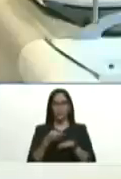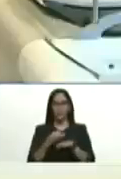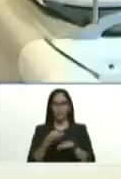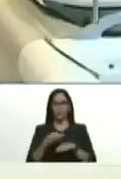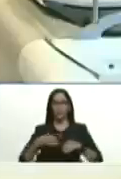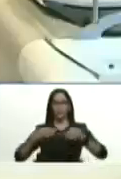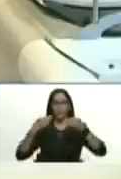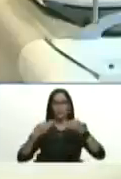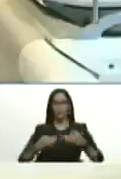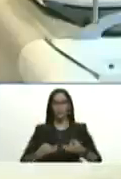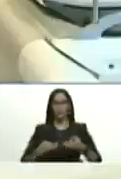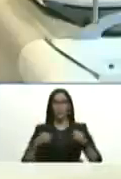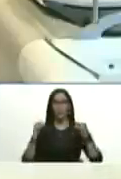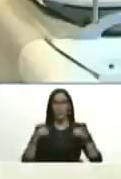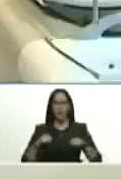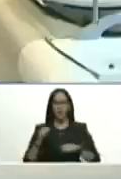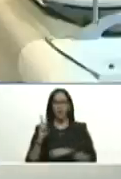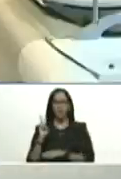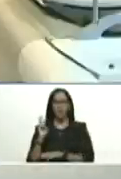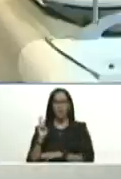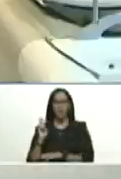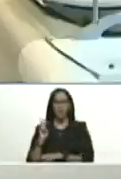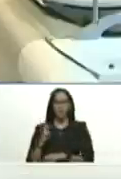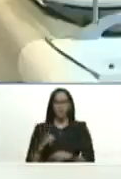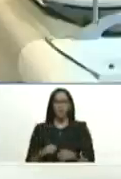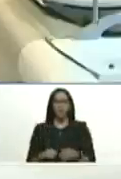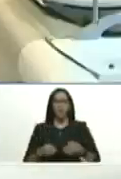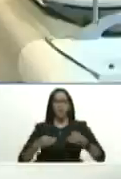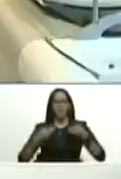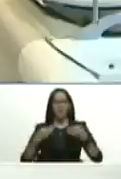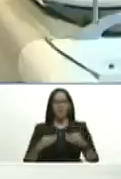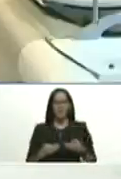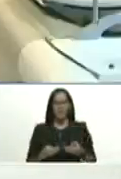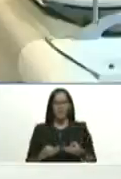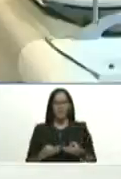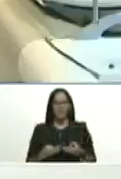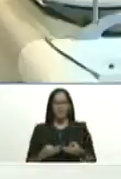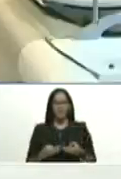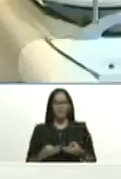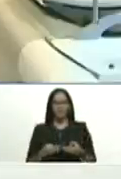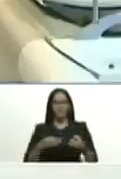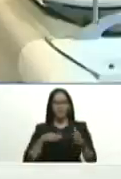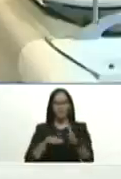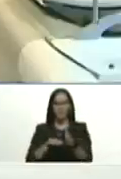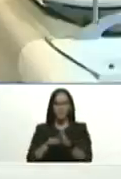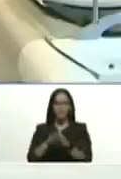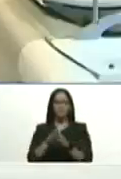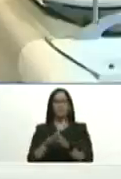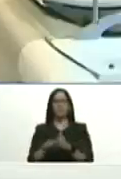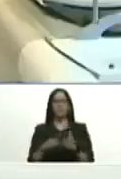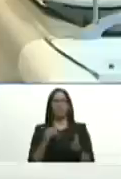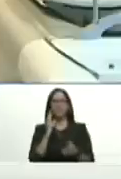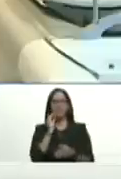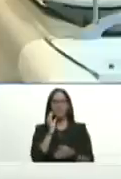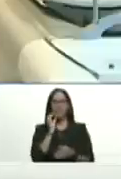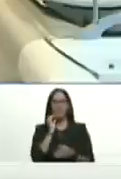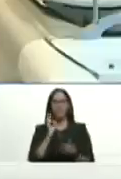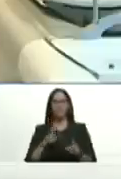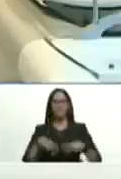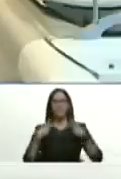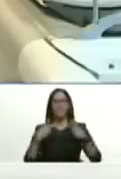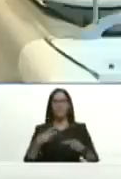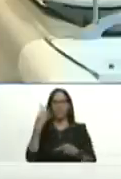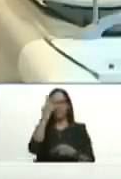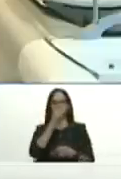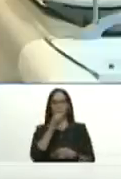oficialmente, hoy viernes, declaramos el arranque de esta experiencia nueva y